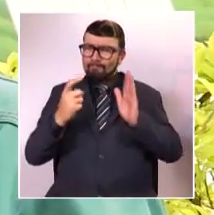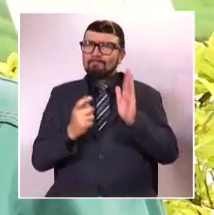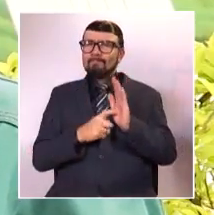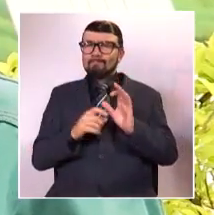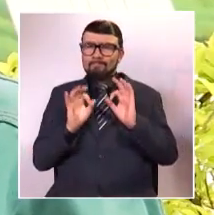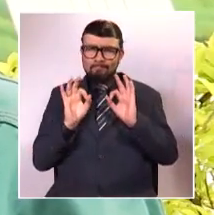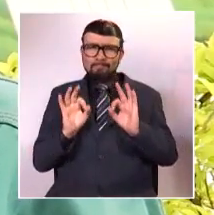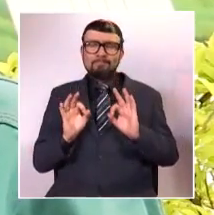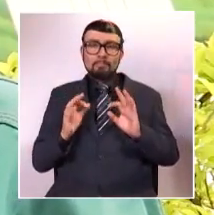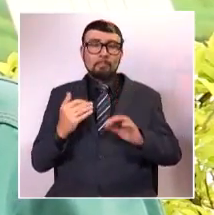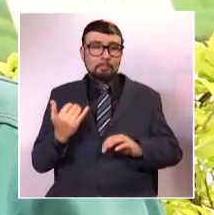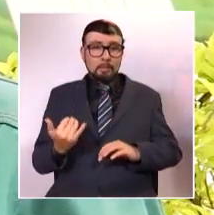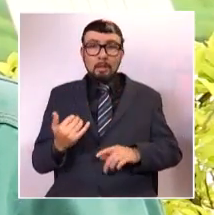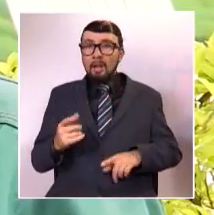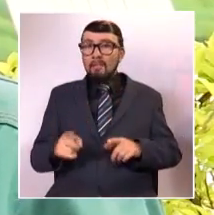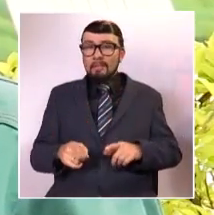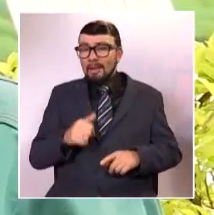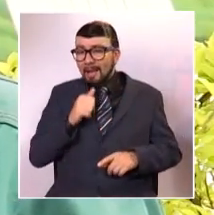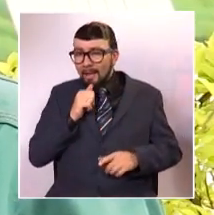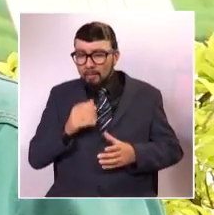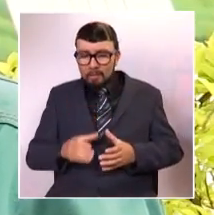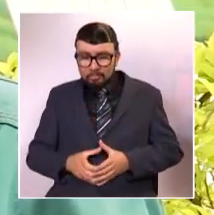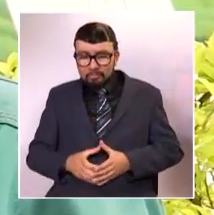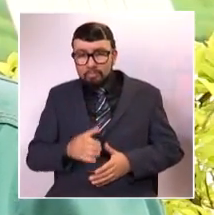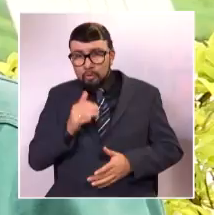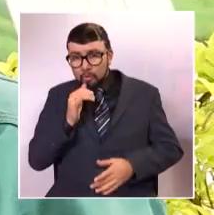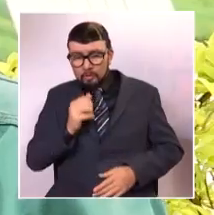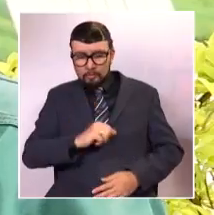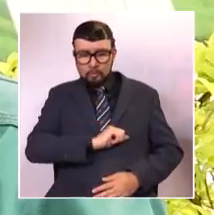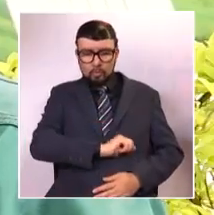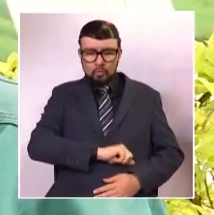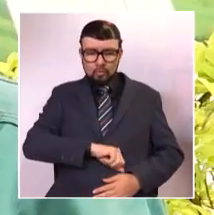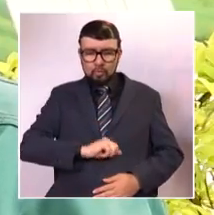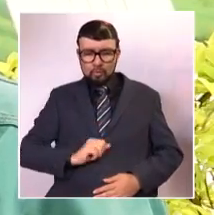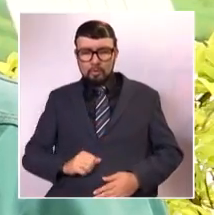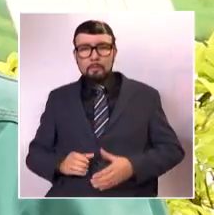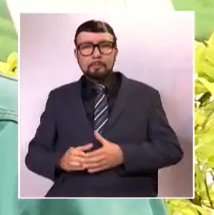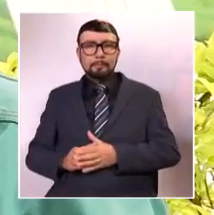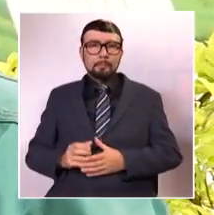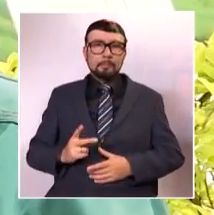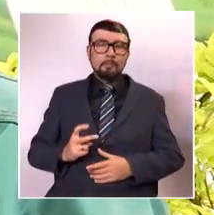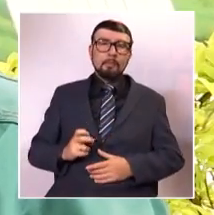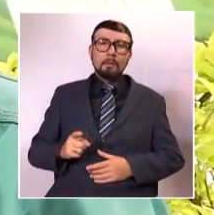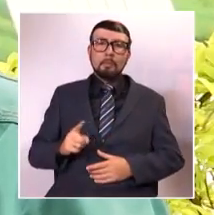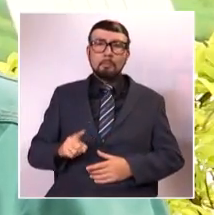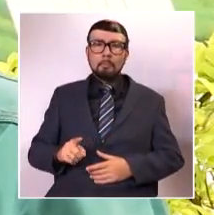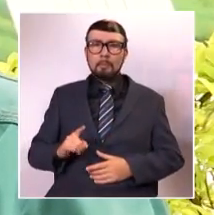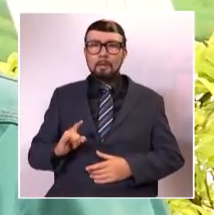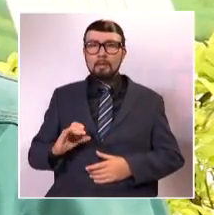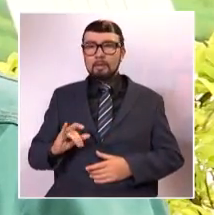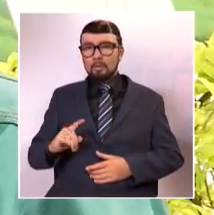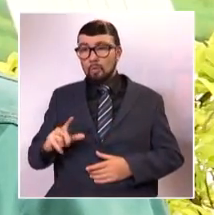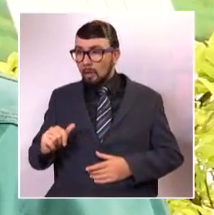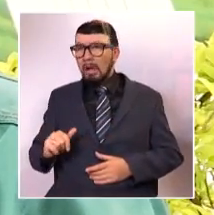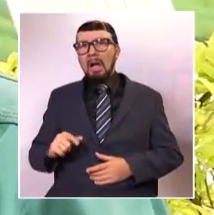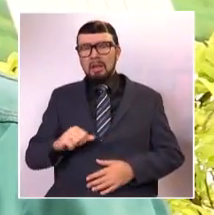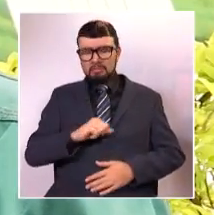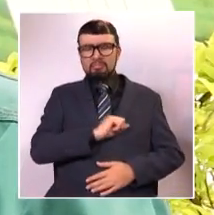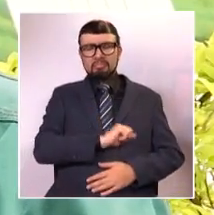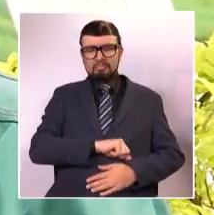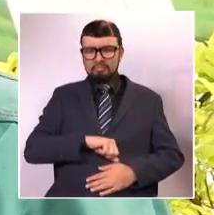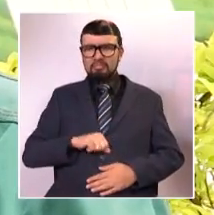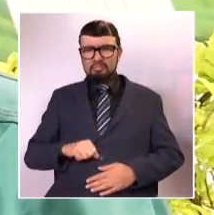o que contienen líquido, como en el caso de la vejiga, como en el caso de la vesícula biliar, son perfectamente vistos por la